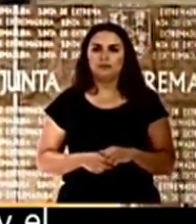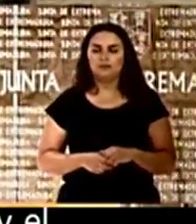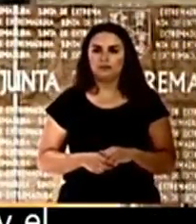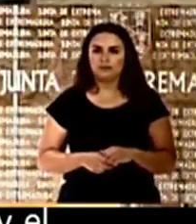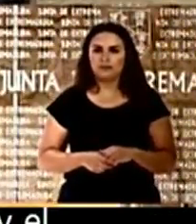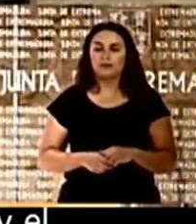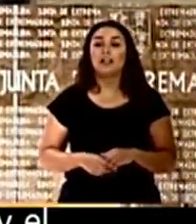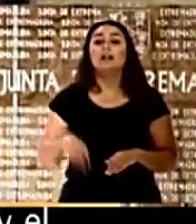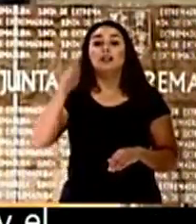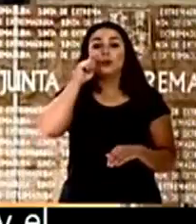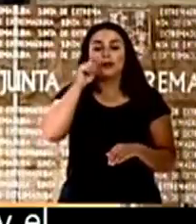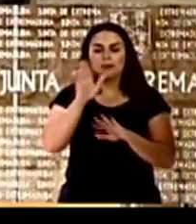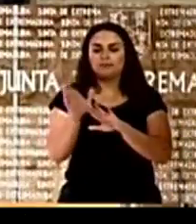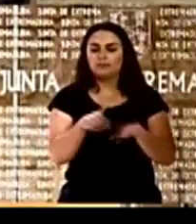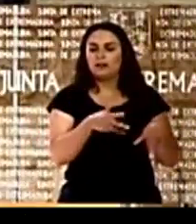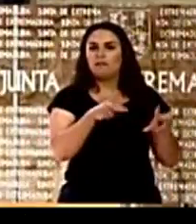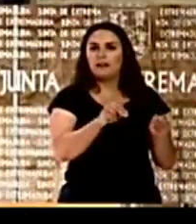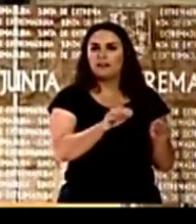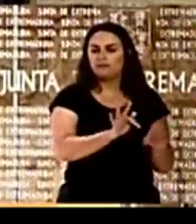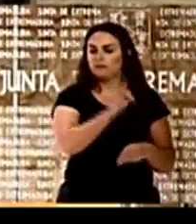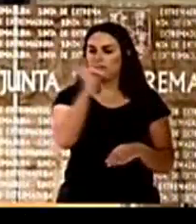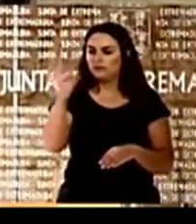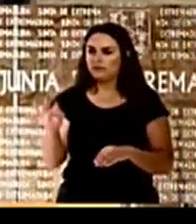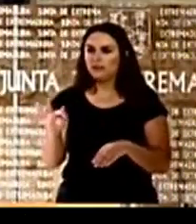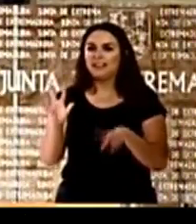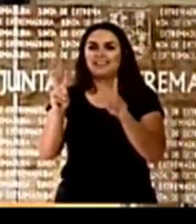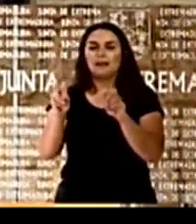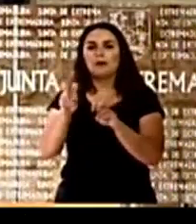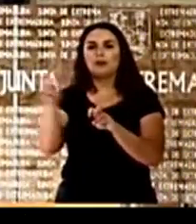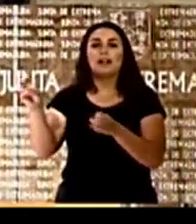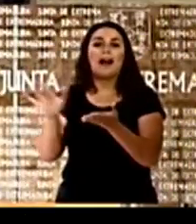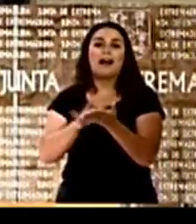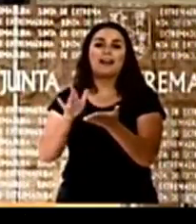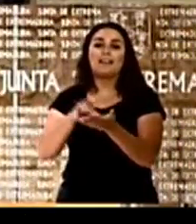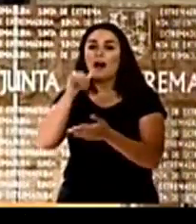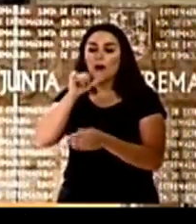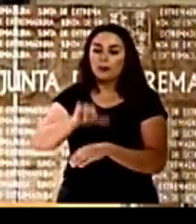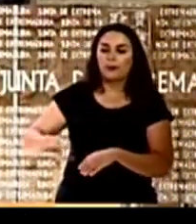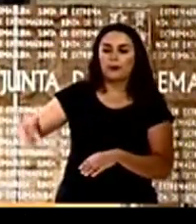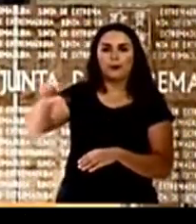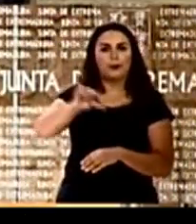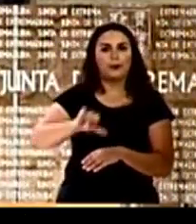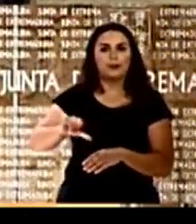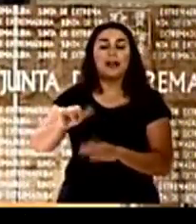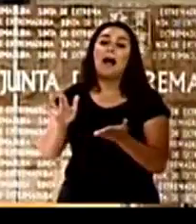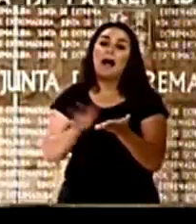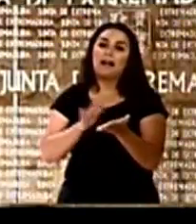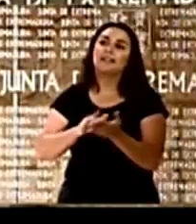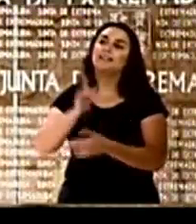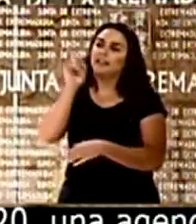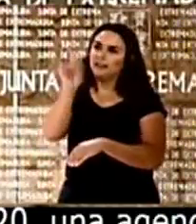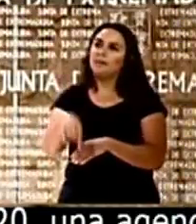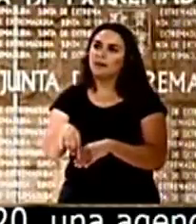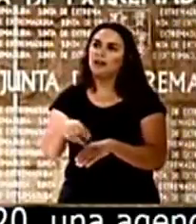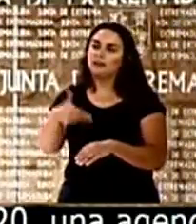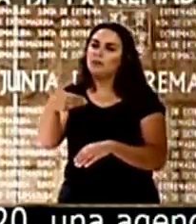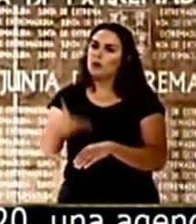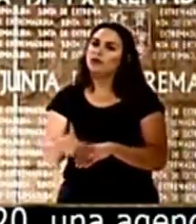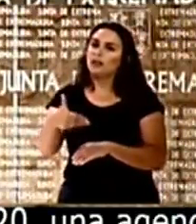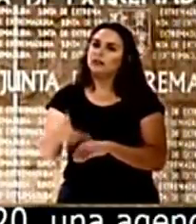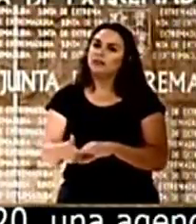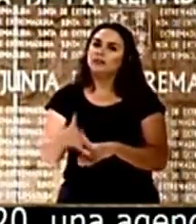Del turismo me paso a la Agenda de Regadíos 2020, una agenda que también viene siendo una constante en